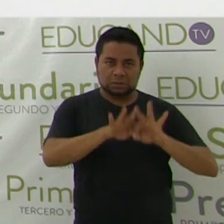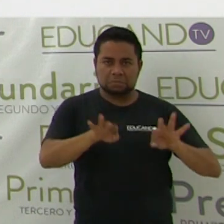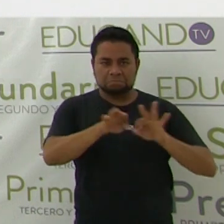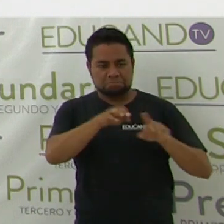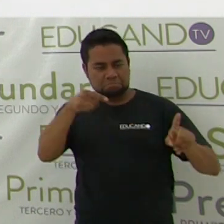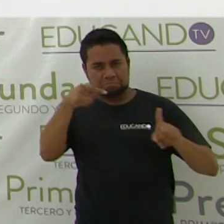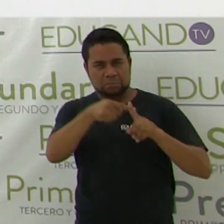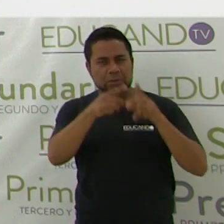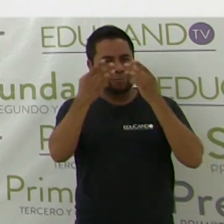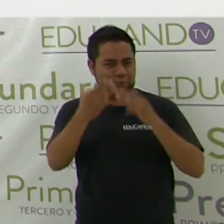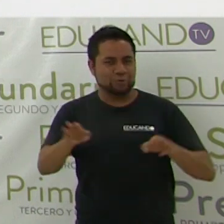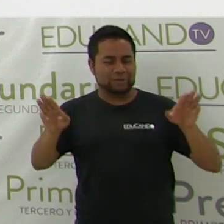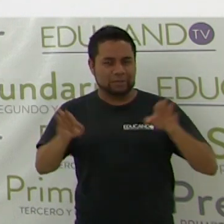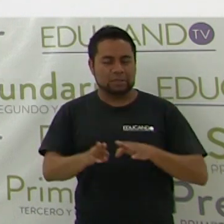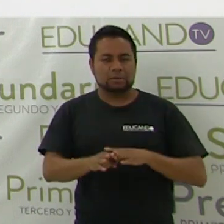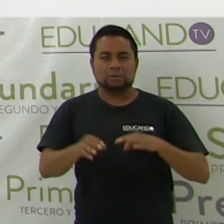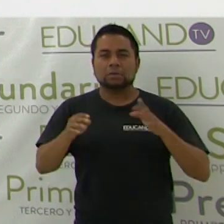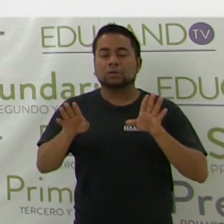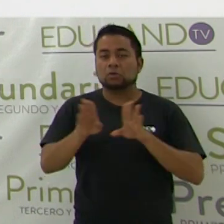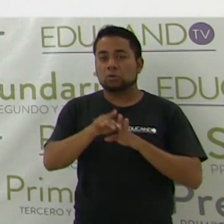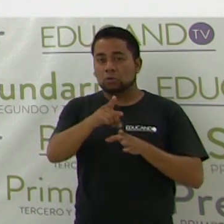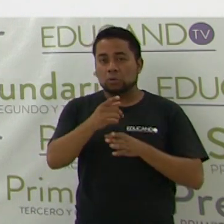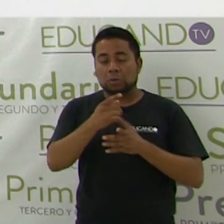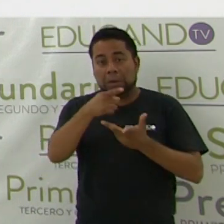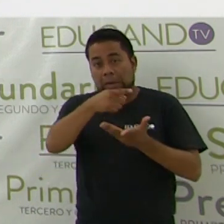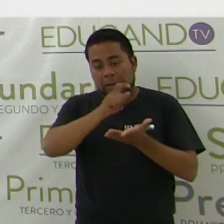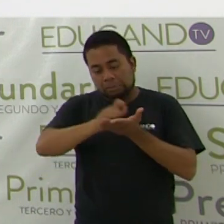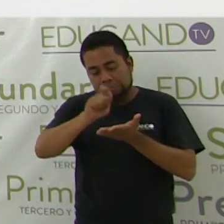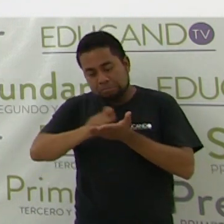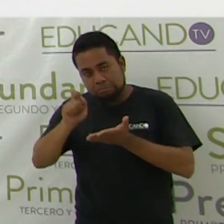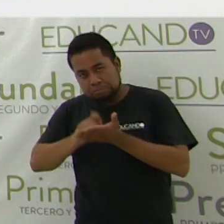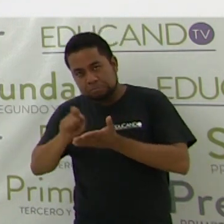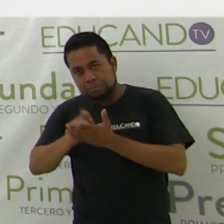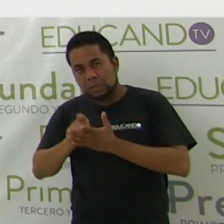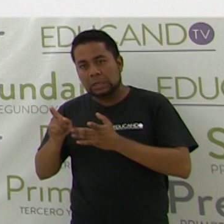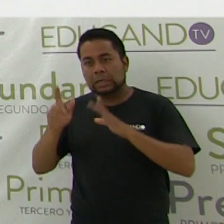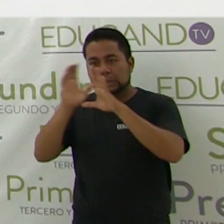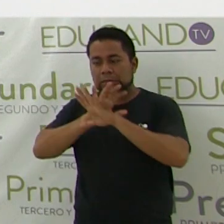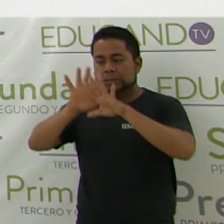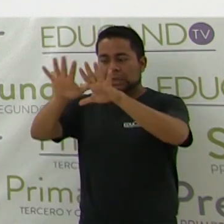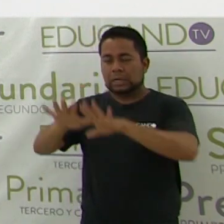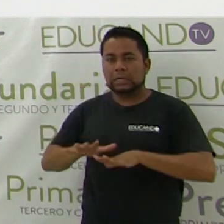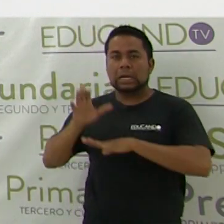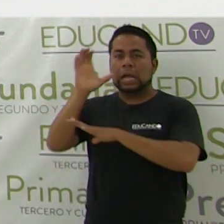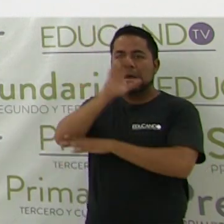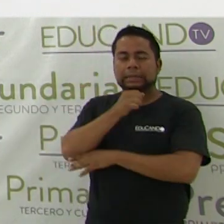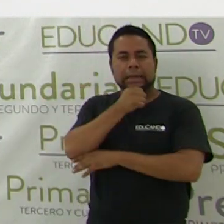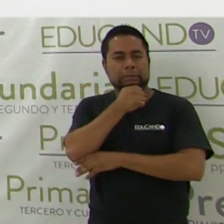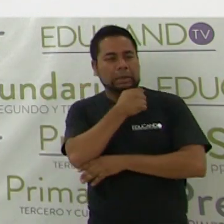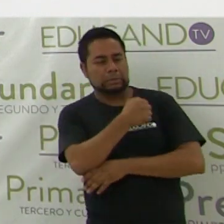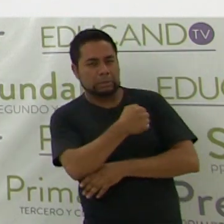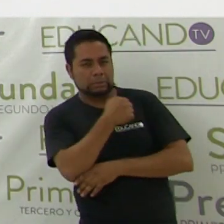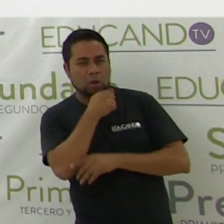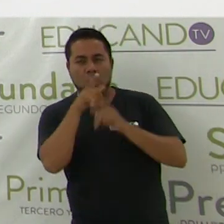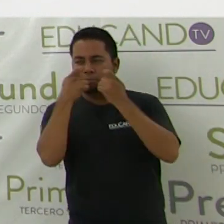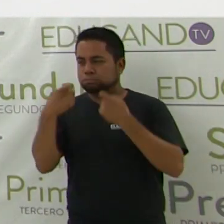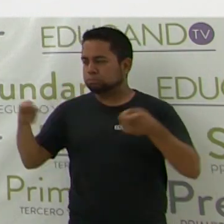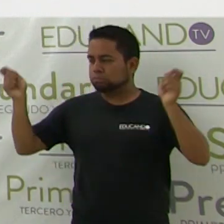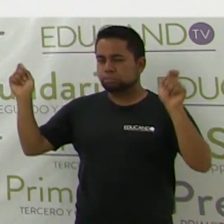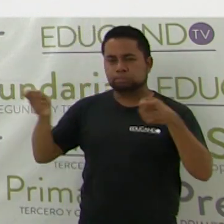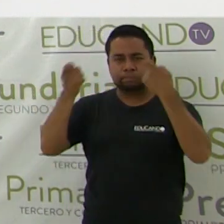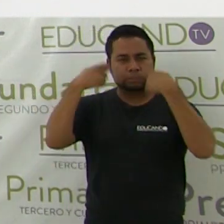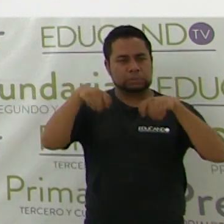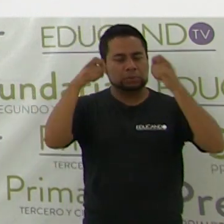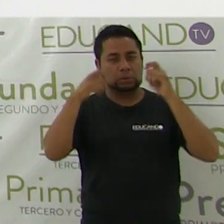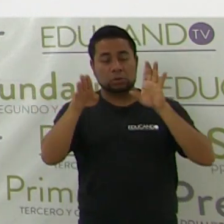música. Ya sea como compositoras, concertistas, cantantes, conductoras de orquesta,